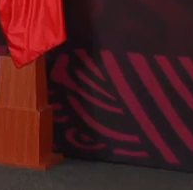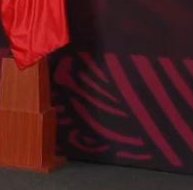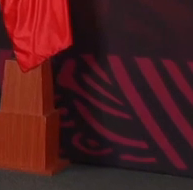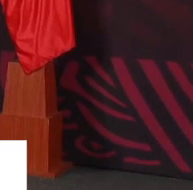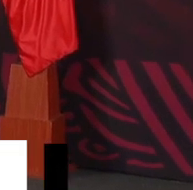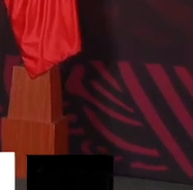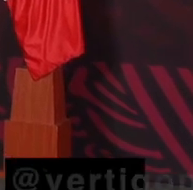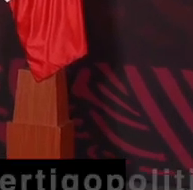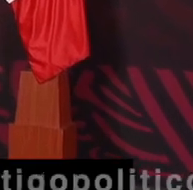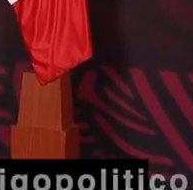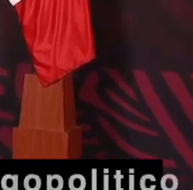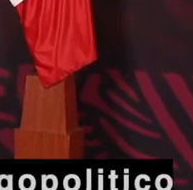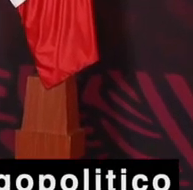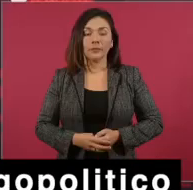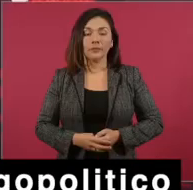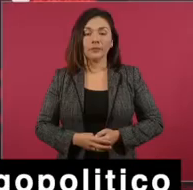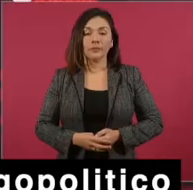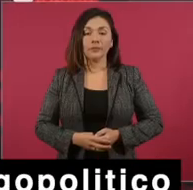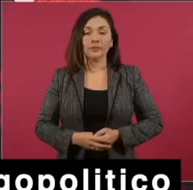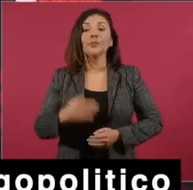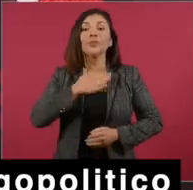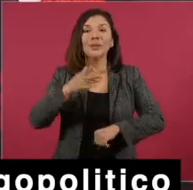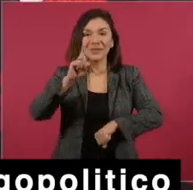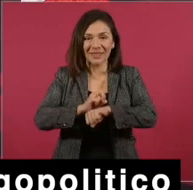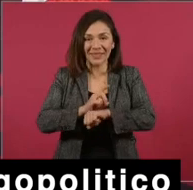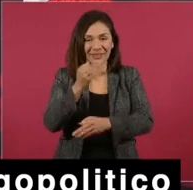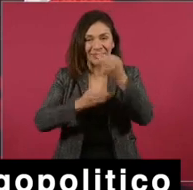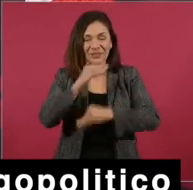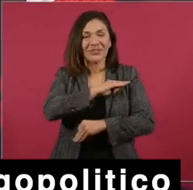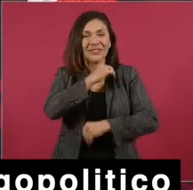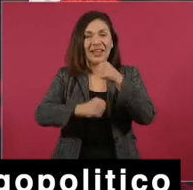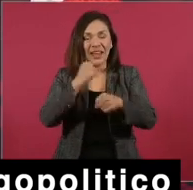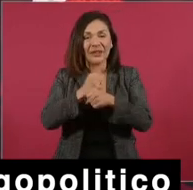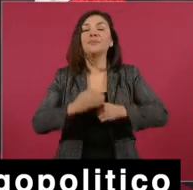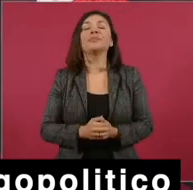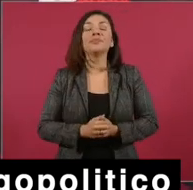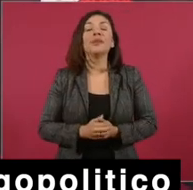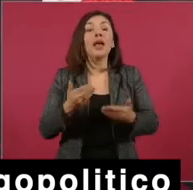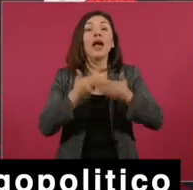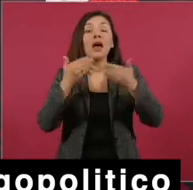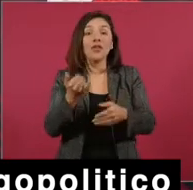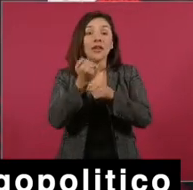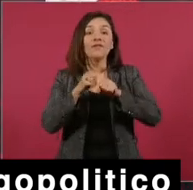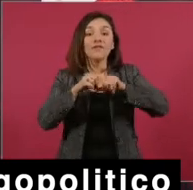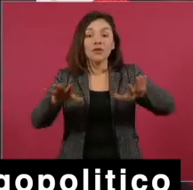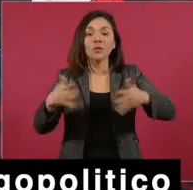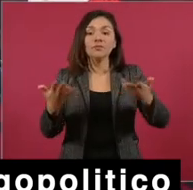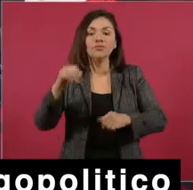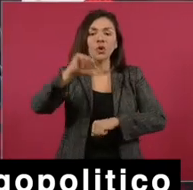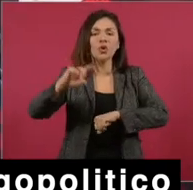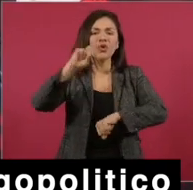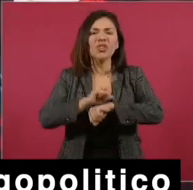El presidente López Obrador reconoce que los 32 migrantes secuestrados fueron liberados, mas no rescatados, y reveló que el secuestro fue